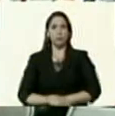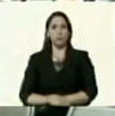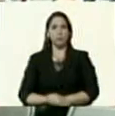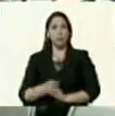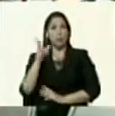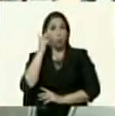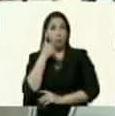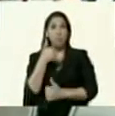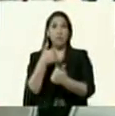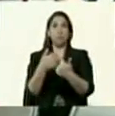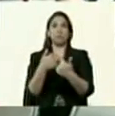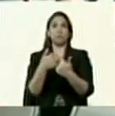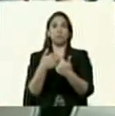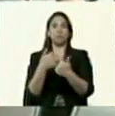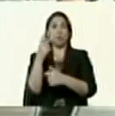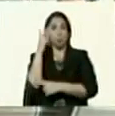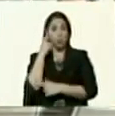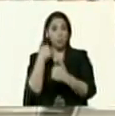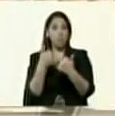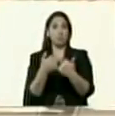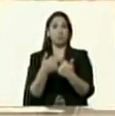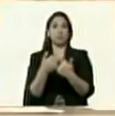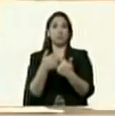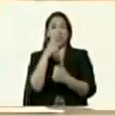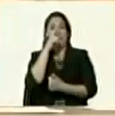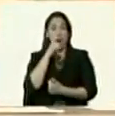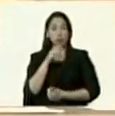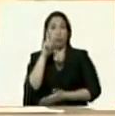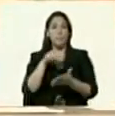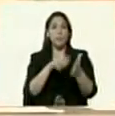bien, escuchen bien, año